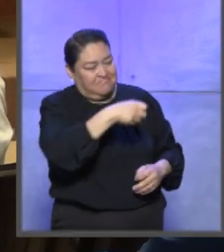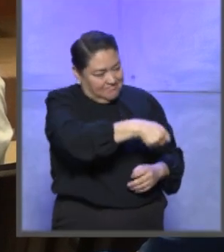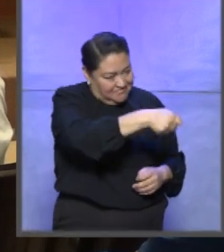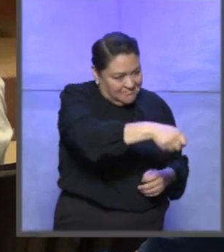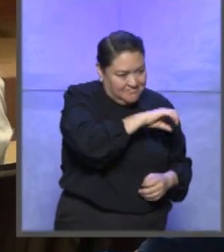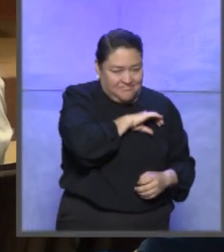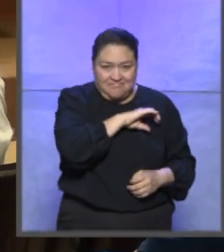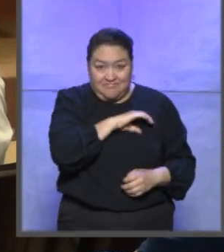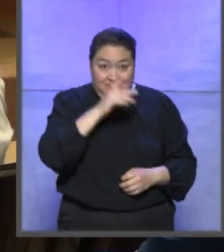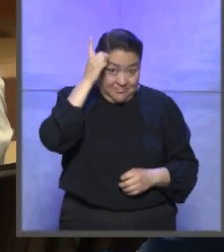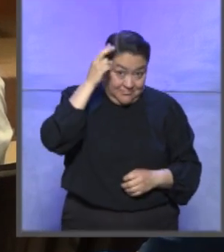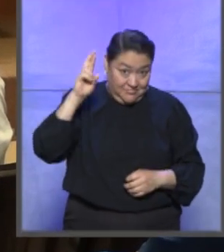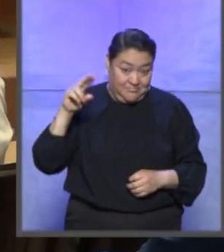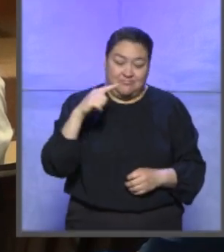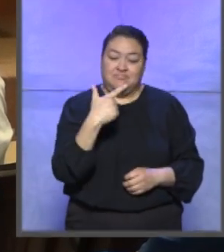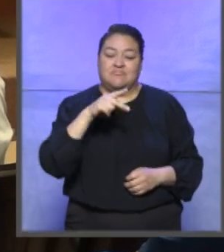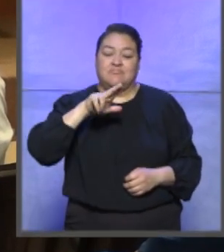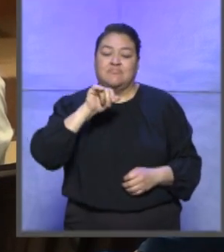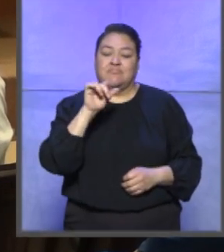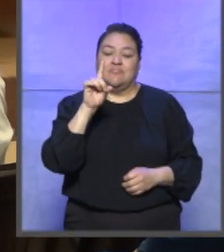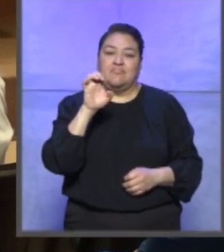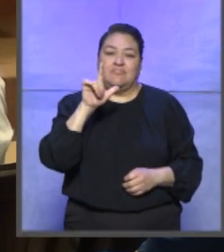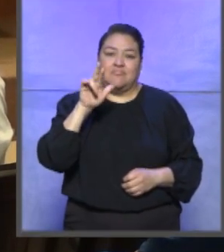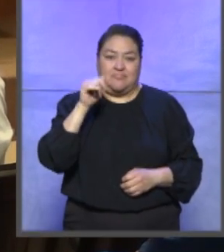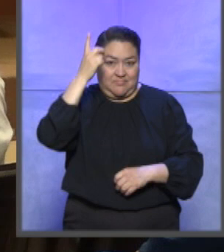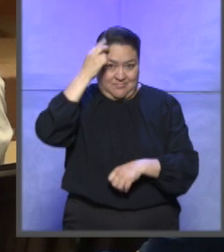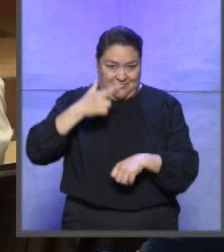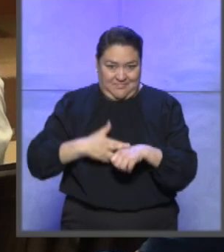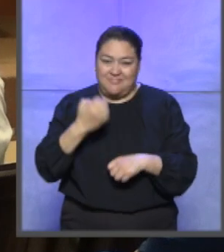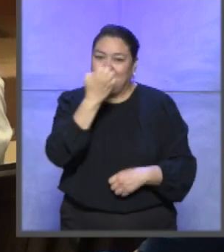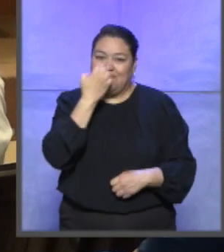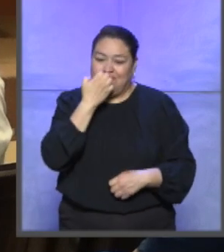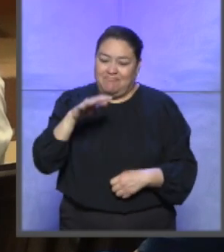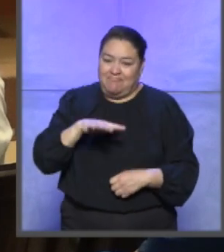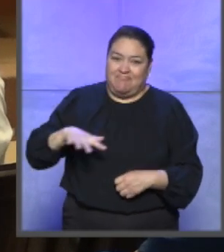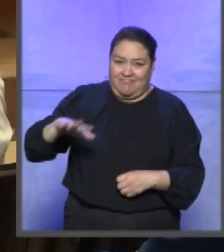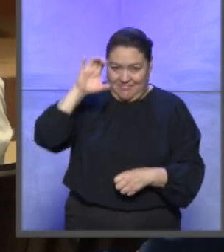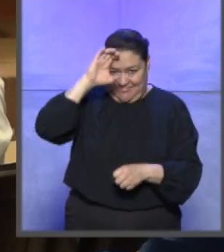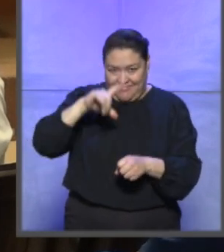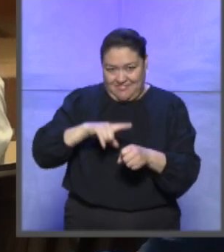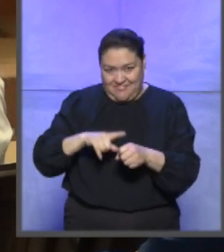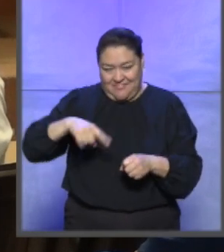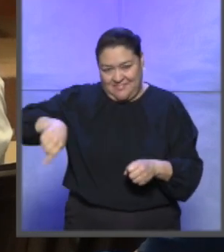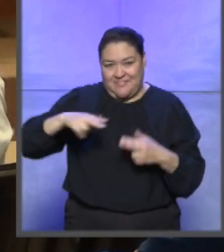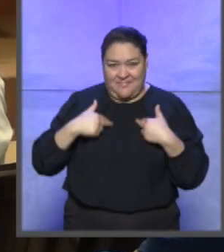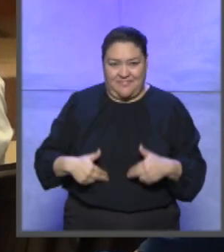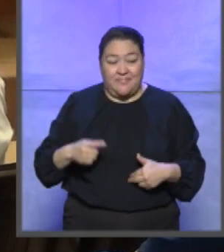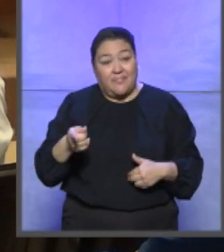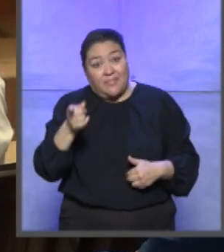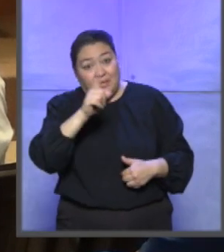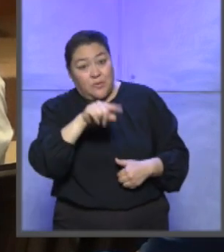este presidio, a la doctora Guadalupe Bautra Verstosca, directora de la División Académica de Ciencias Sociales y Humanidades, a